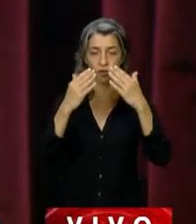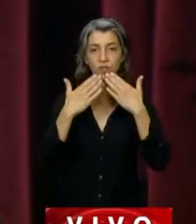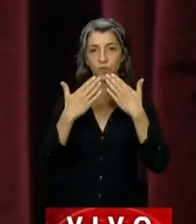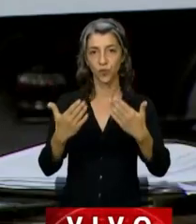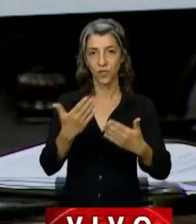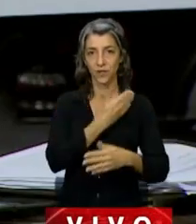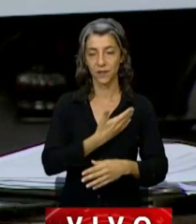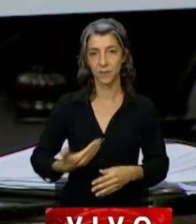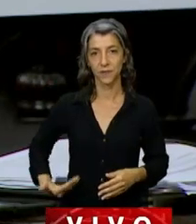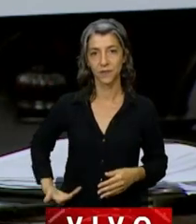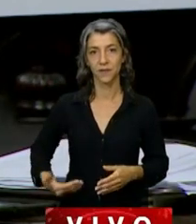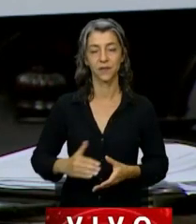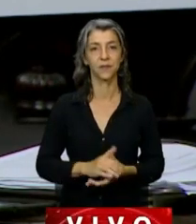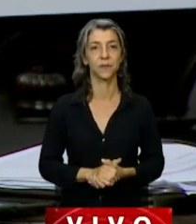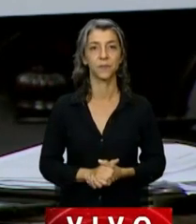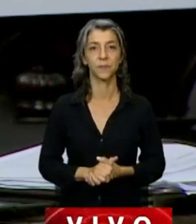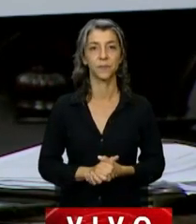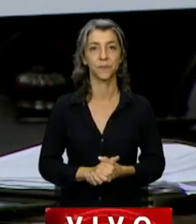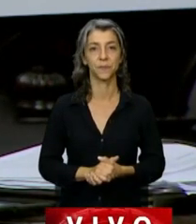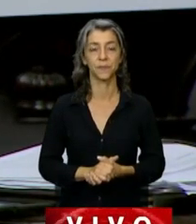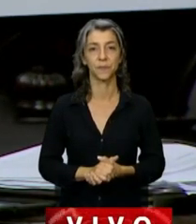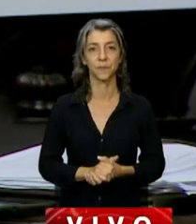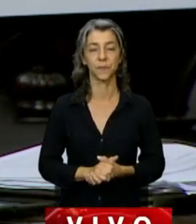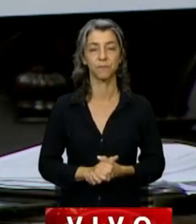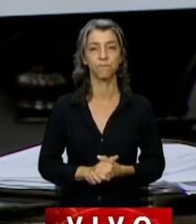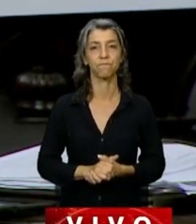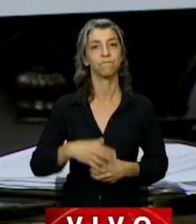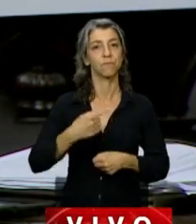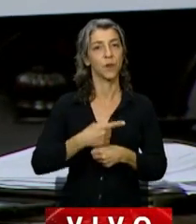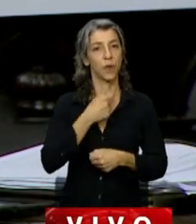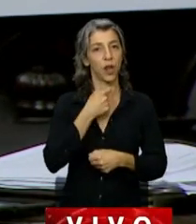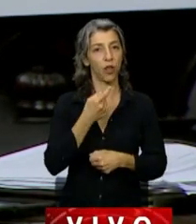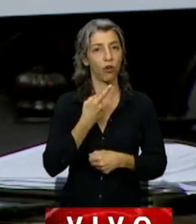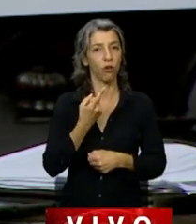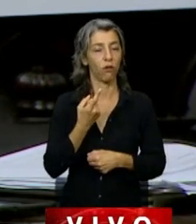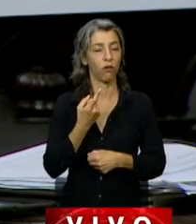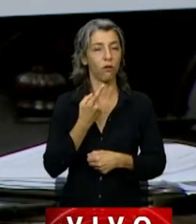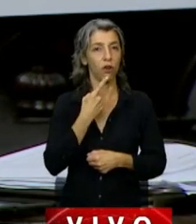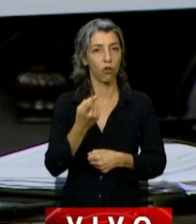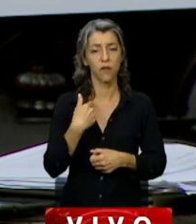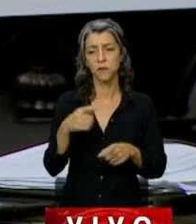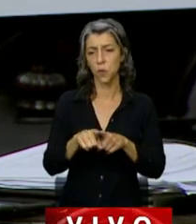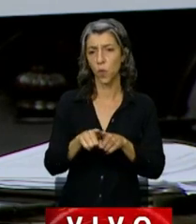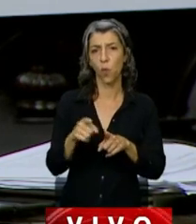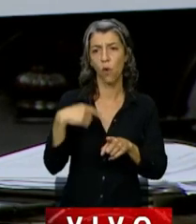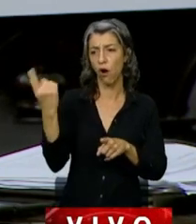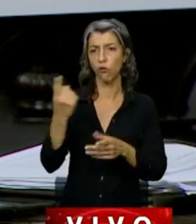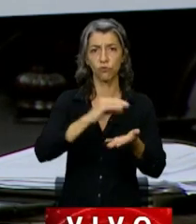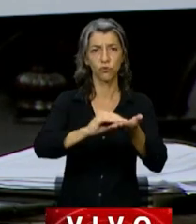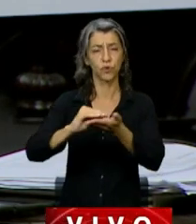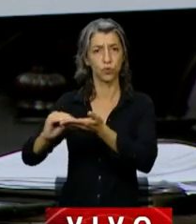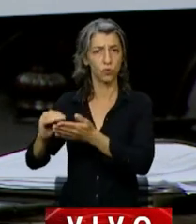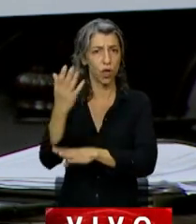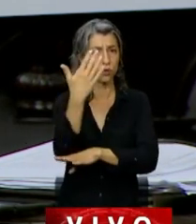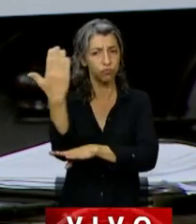señor presidente. Bueno, en primer lugar quiero, al igual que muchos colegas diputados preopinantes,